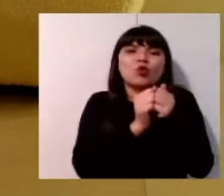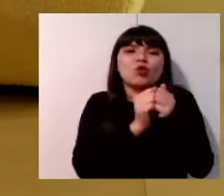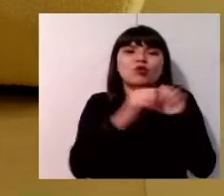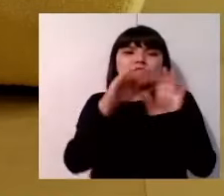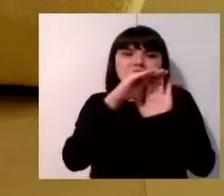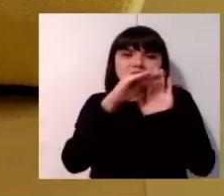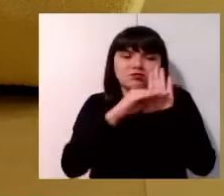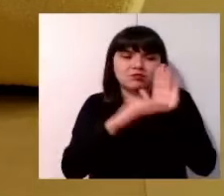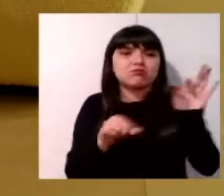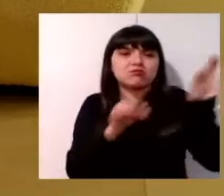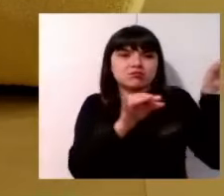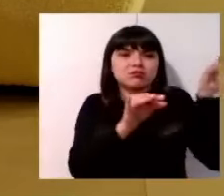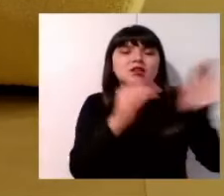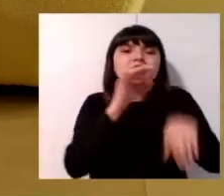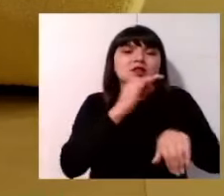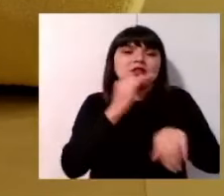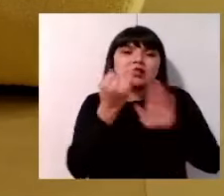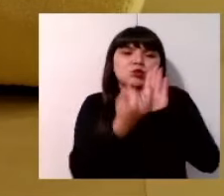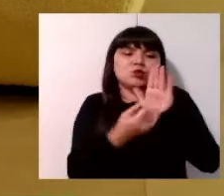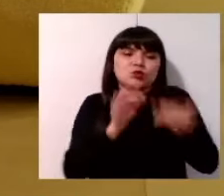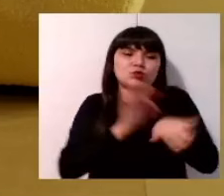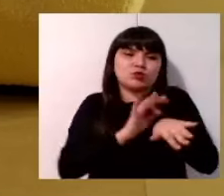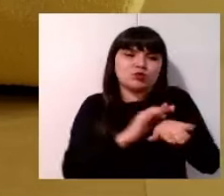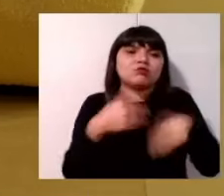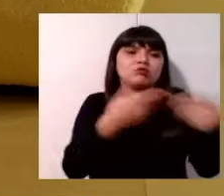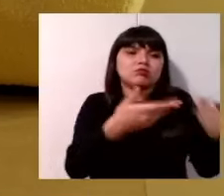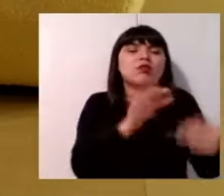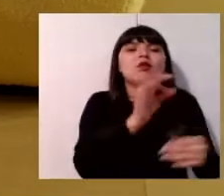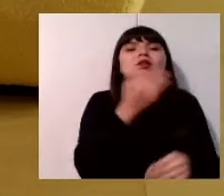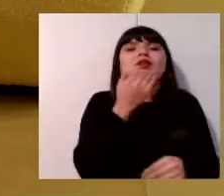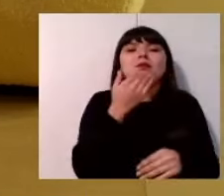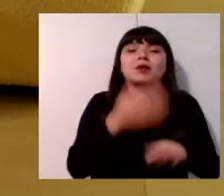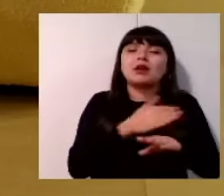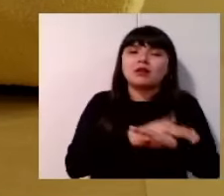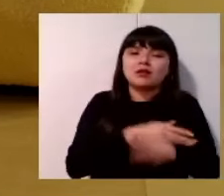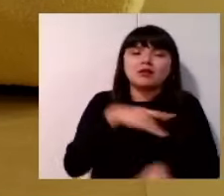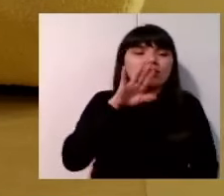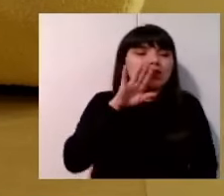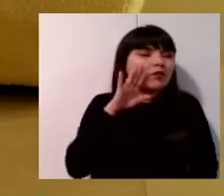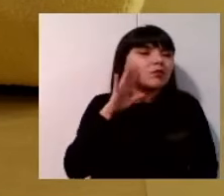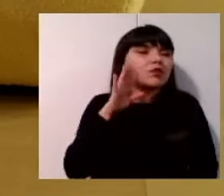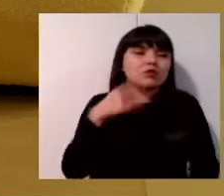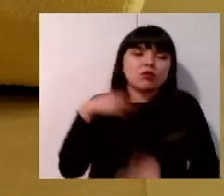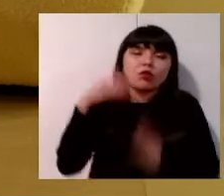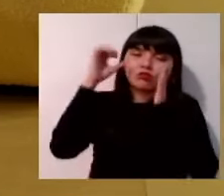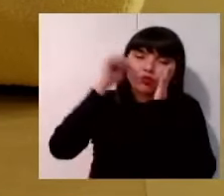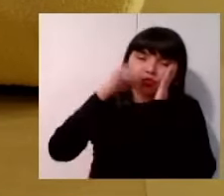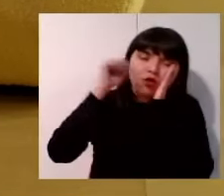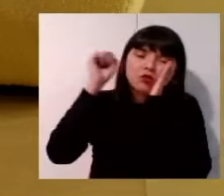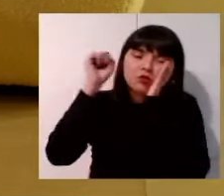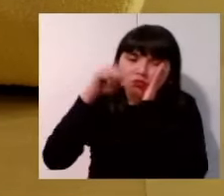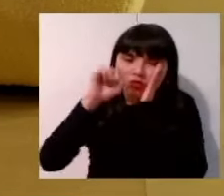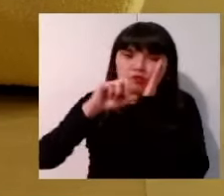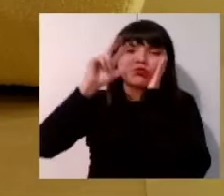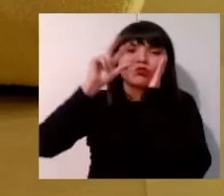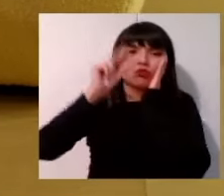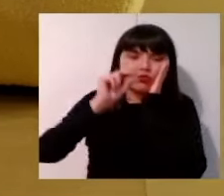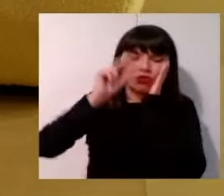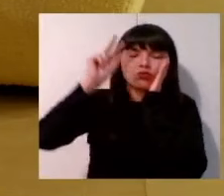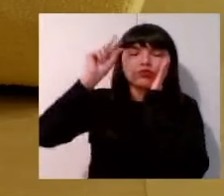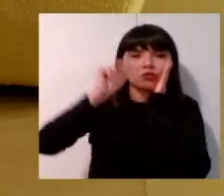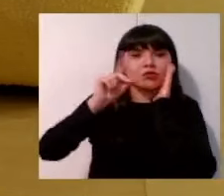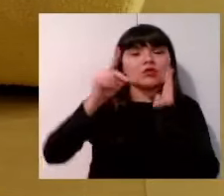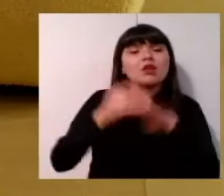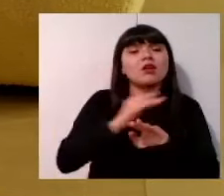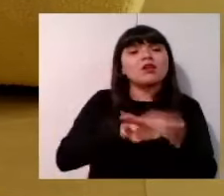sueño, si no tampoco es efectiva. Lo que no recomiendo es automedicarse. Si uno va a usar melatonina, consultar con los